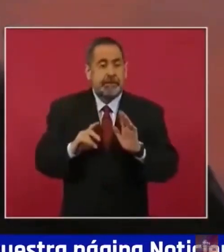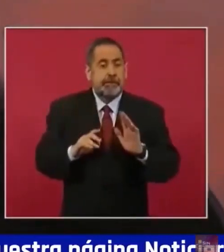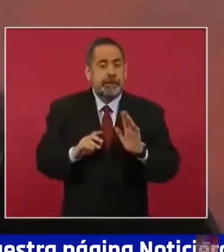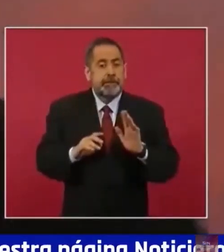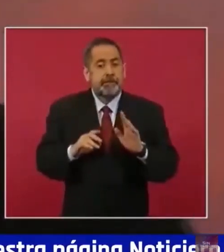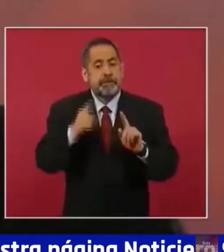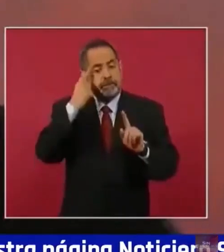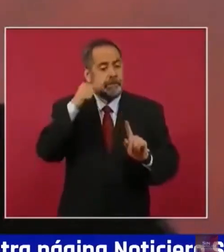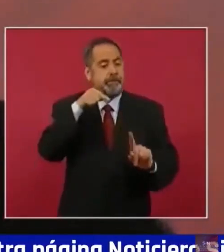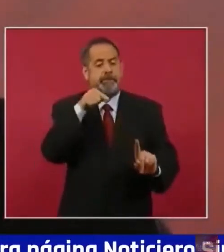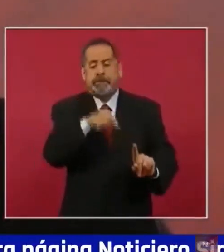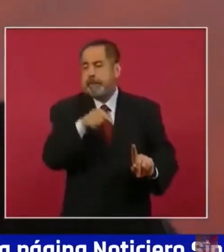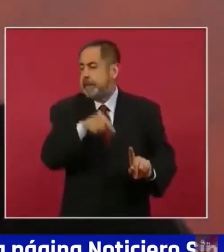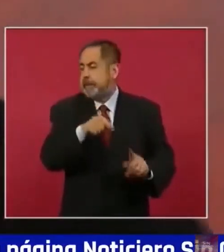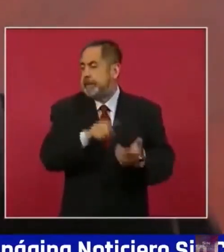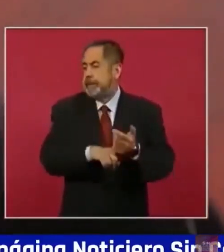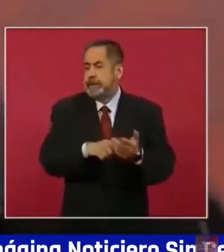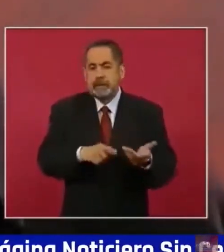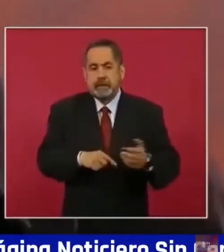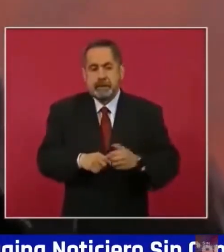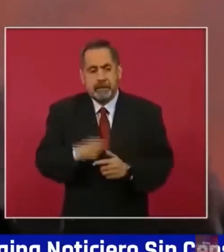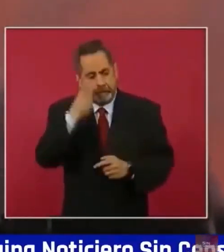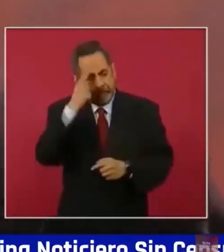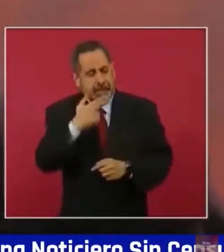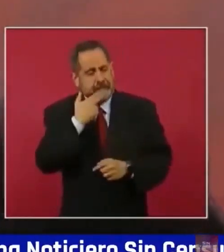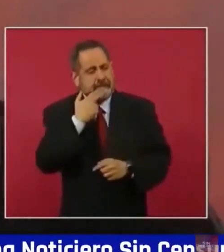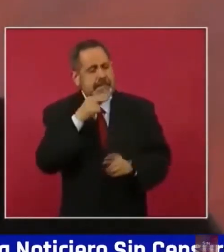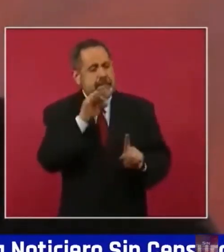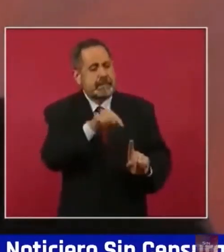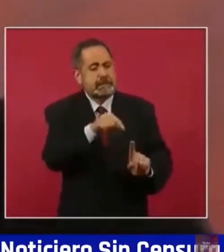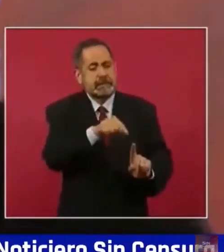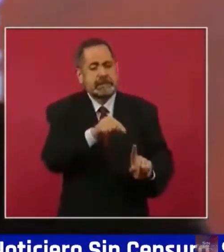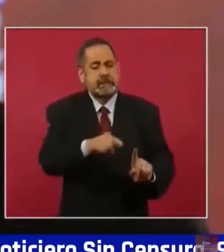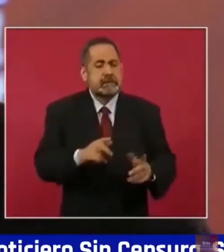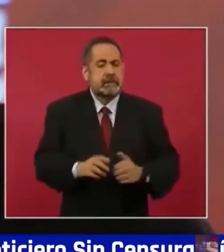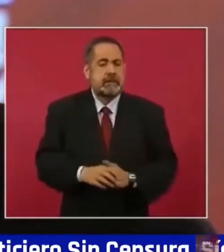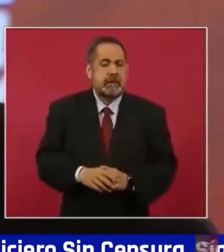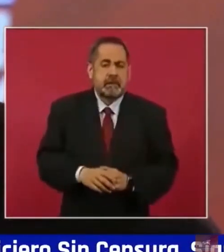¿Para qué le servía?